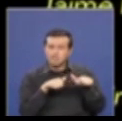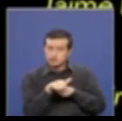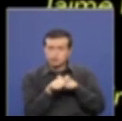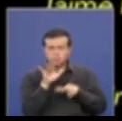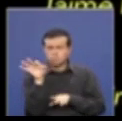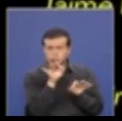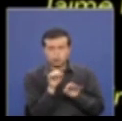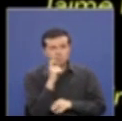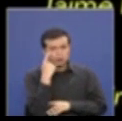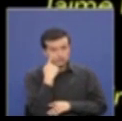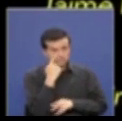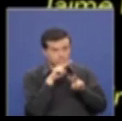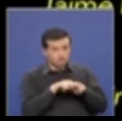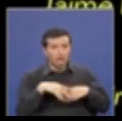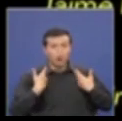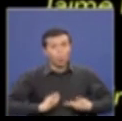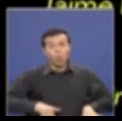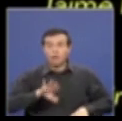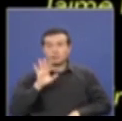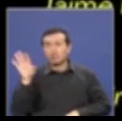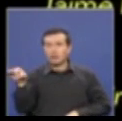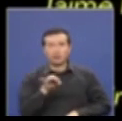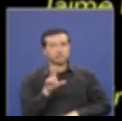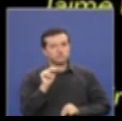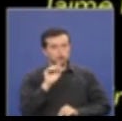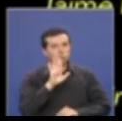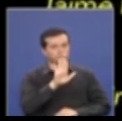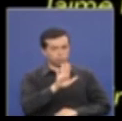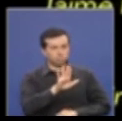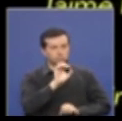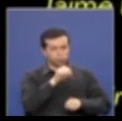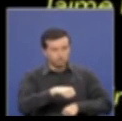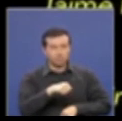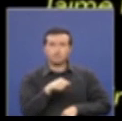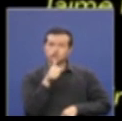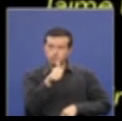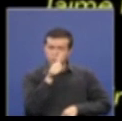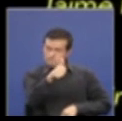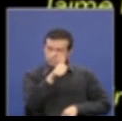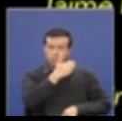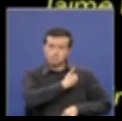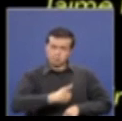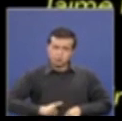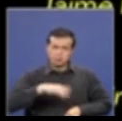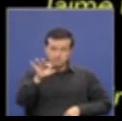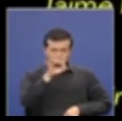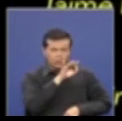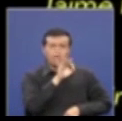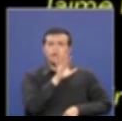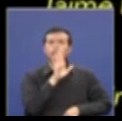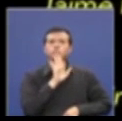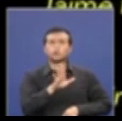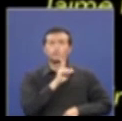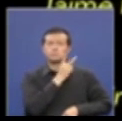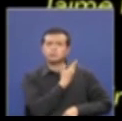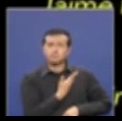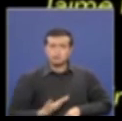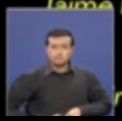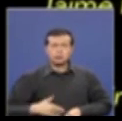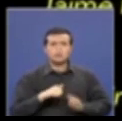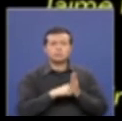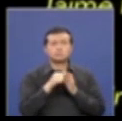una... No puedo poner para hablar. Tipo, ¿no? Tú pones presidente, vicepresidente, ministro de Estado, ¿me